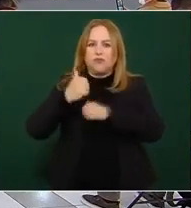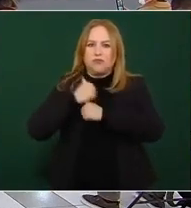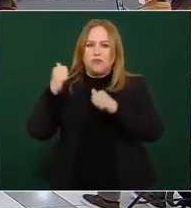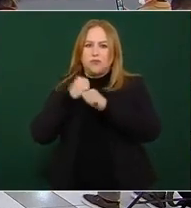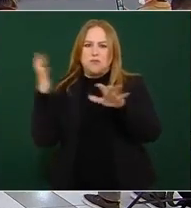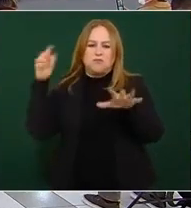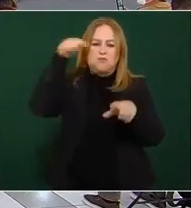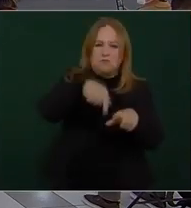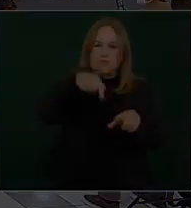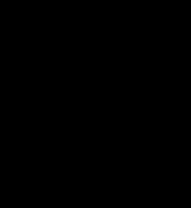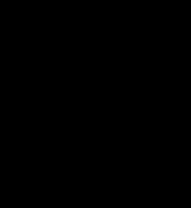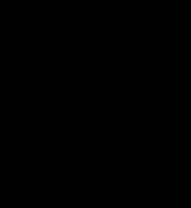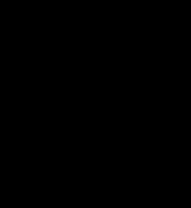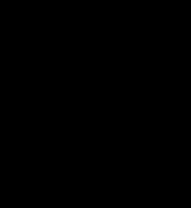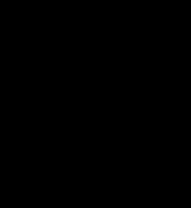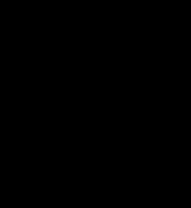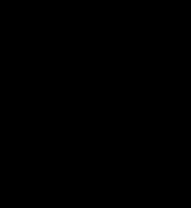eso Chihuahua